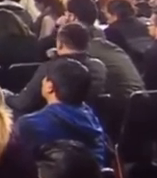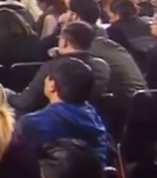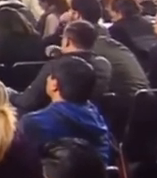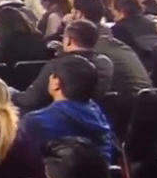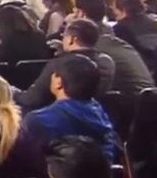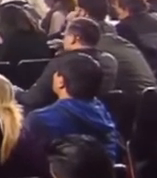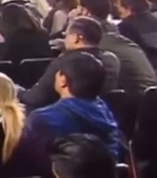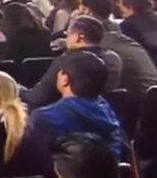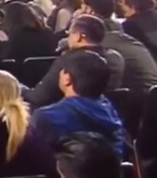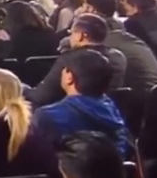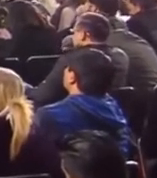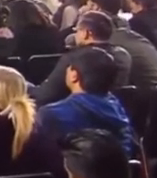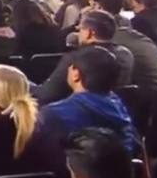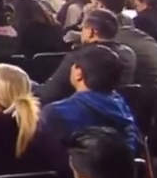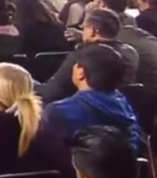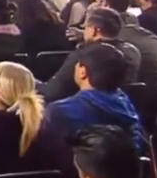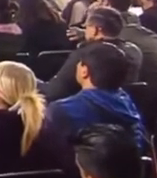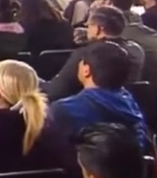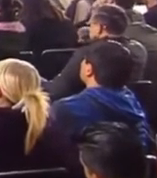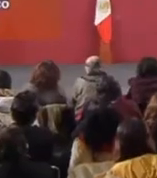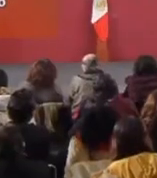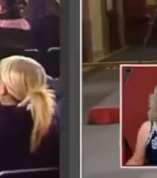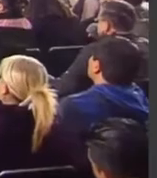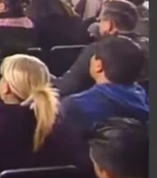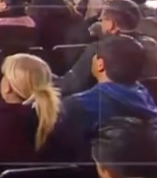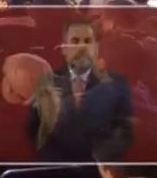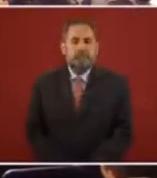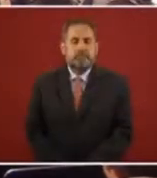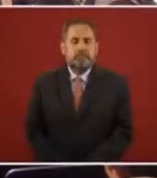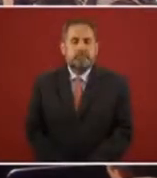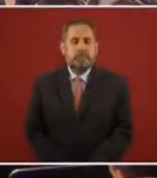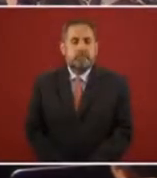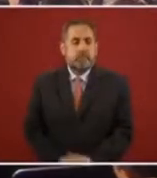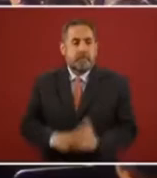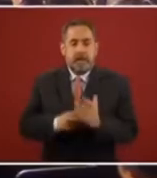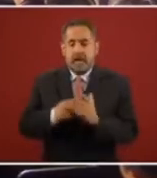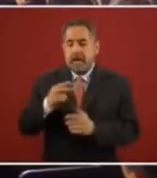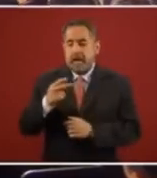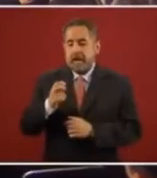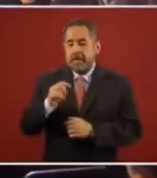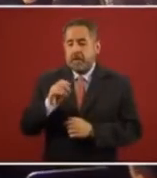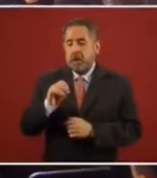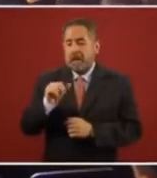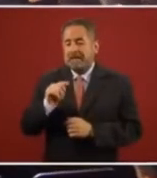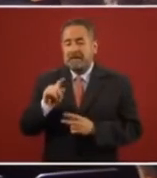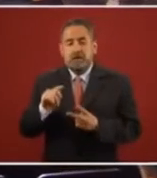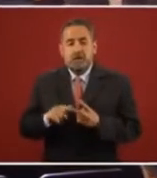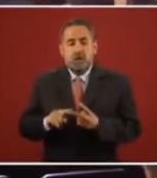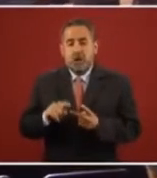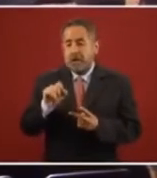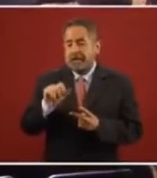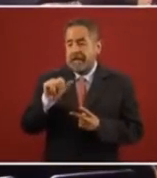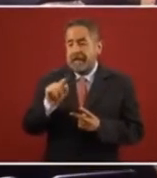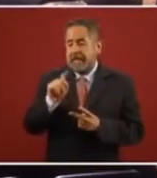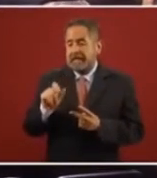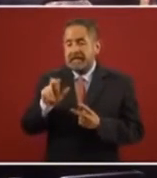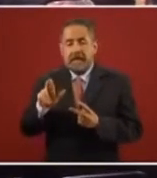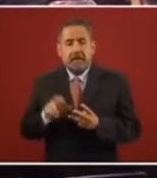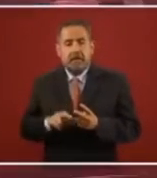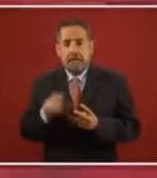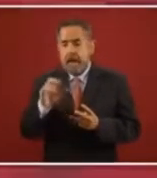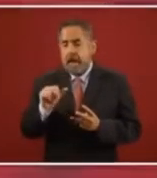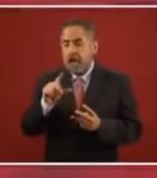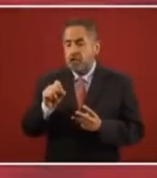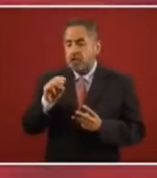esta auto no sea la sal está claro es que es rojas están al estado